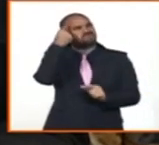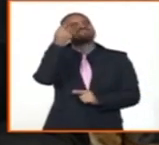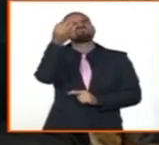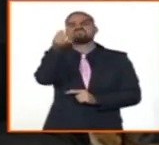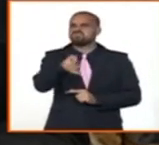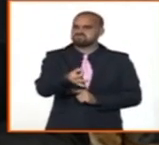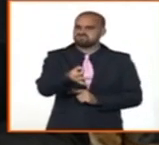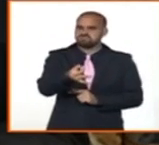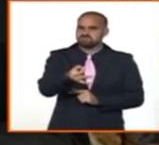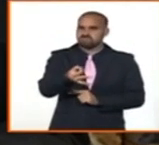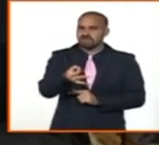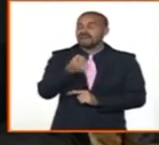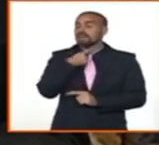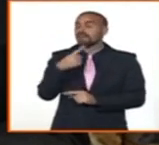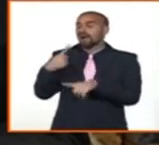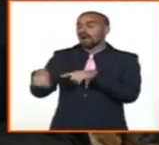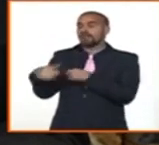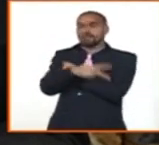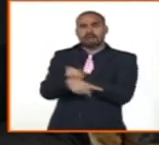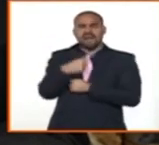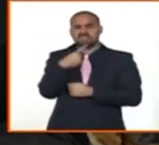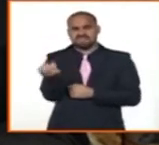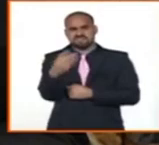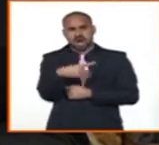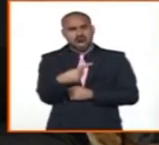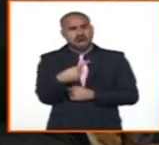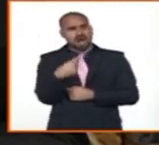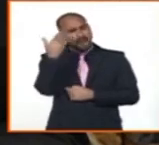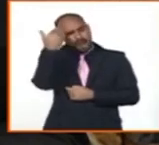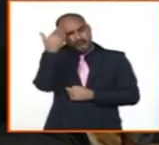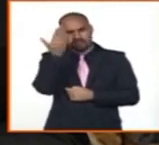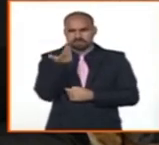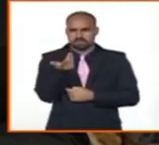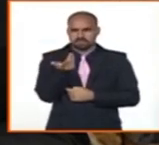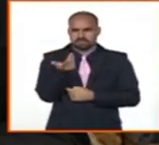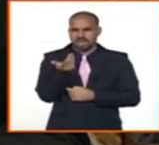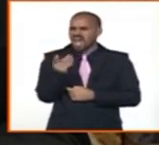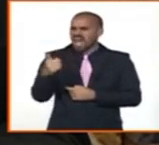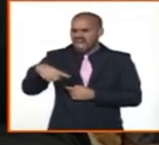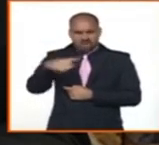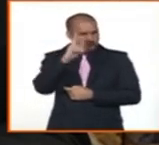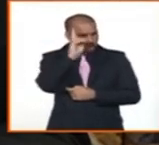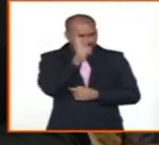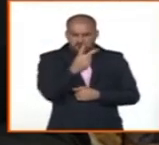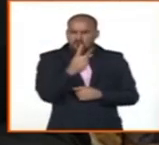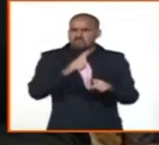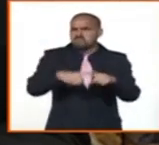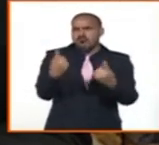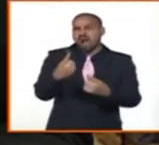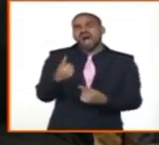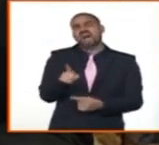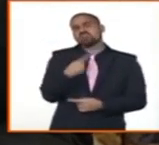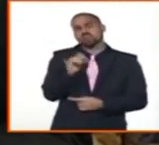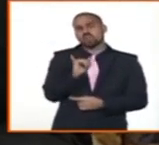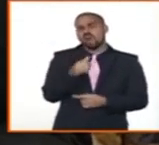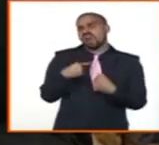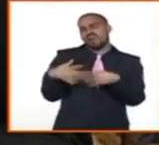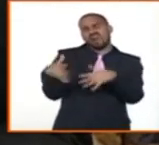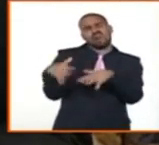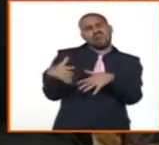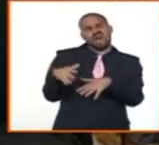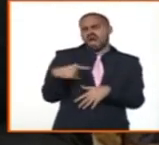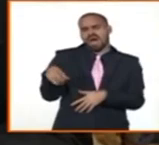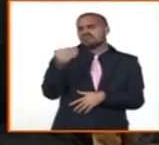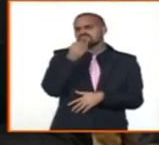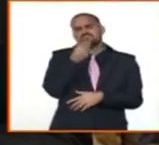eso, uno dice, si lo han podido hacer es por qué, porque nosotros no hemos ganado el espacio o hemos dejado el espacio al imperio. Tenemos que ser